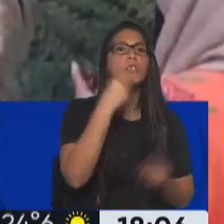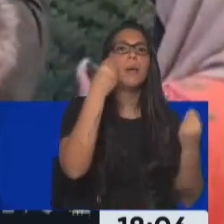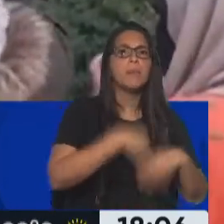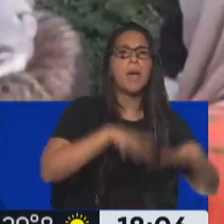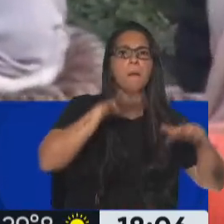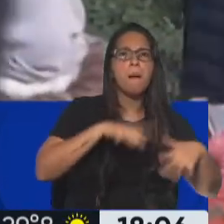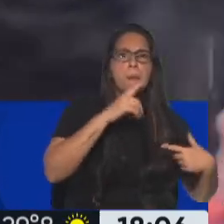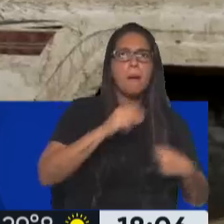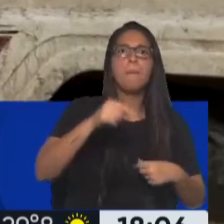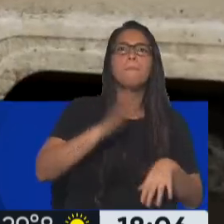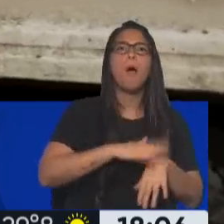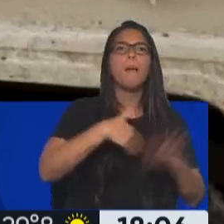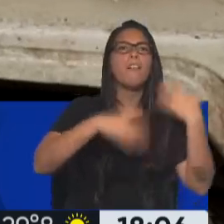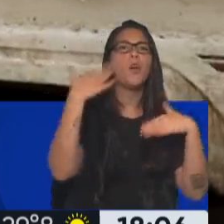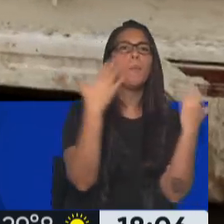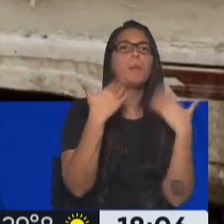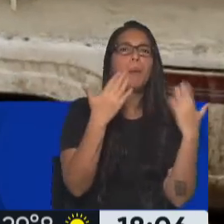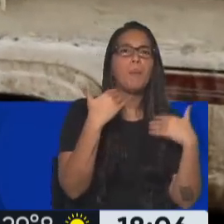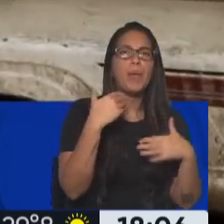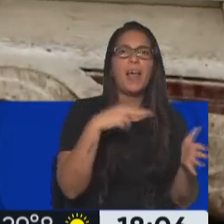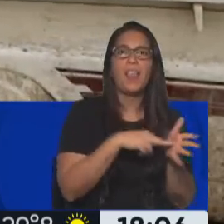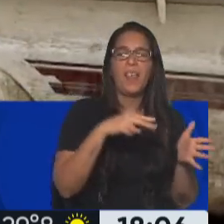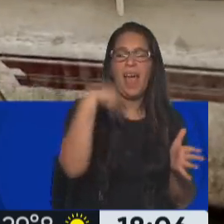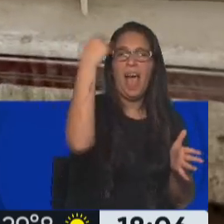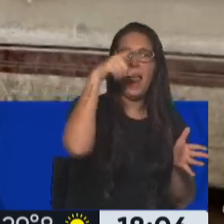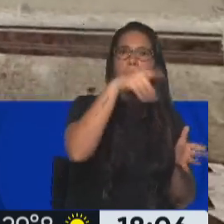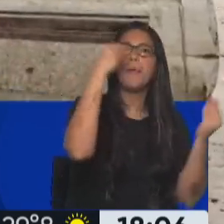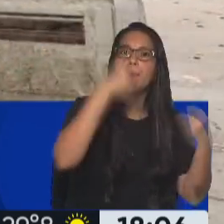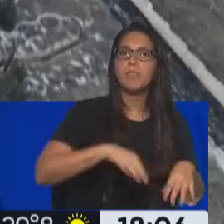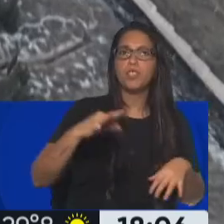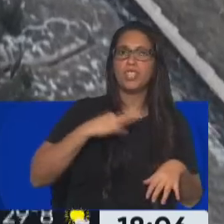denominada Primavera Árabe que marcó en Siria el inicio de la guerra civil.